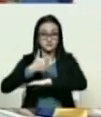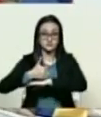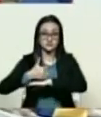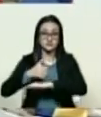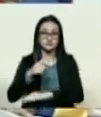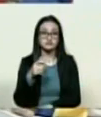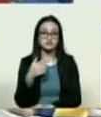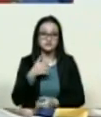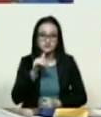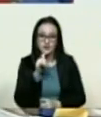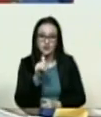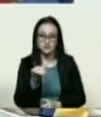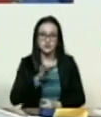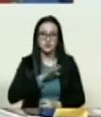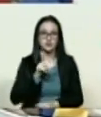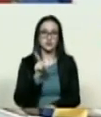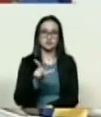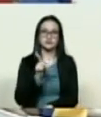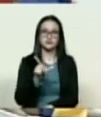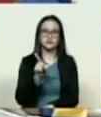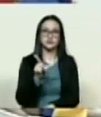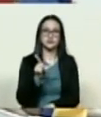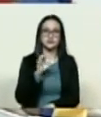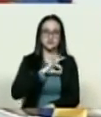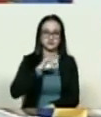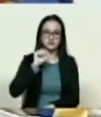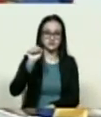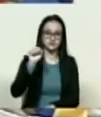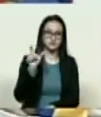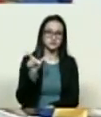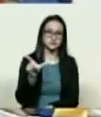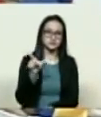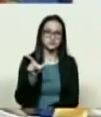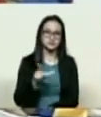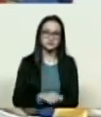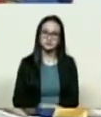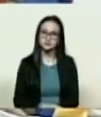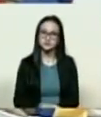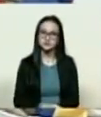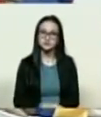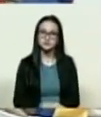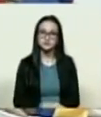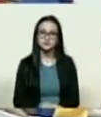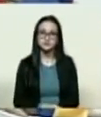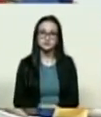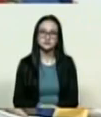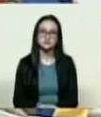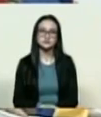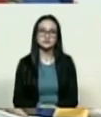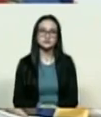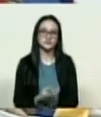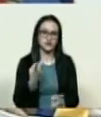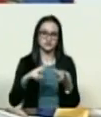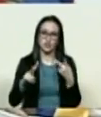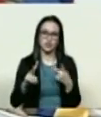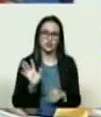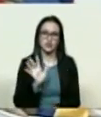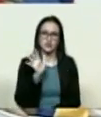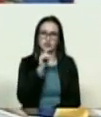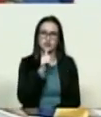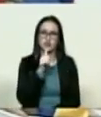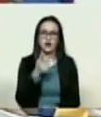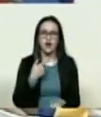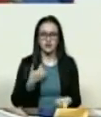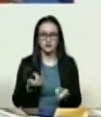anunciarla. Nosotros anunciamos la del Partido Socialista Unido de Venezuela y estamos seguros que no va a haber doble militancia porque tenemos todo